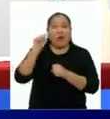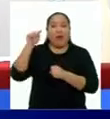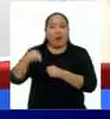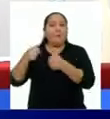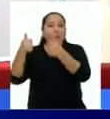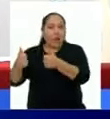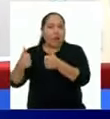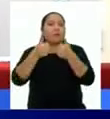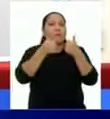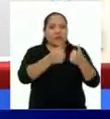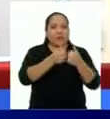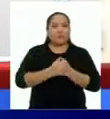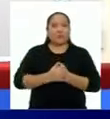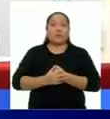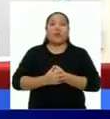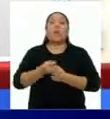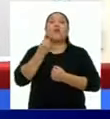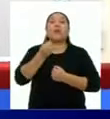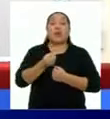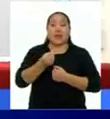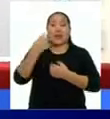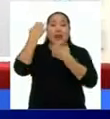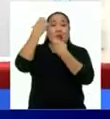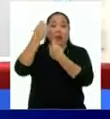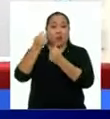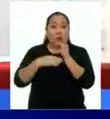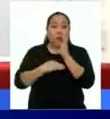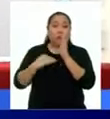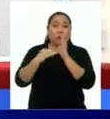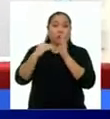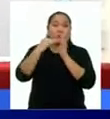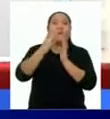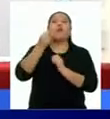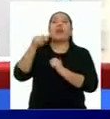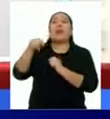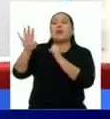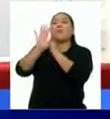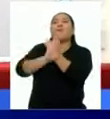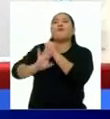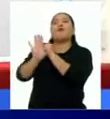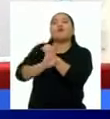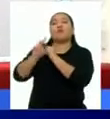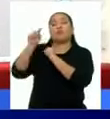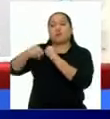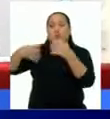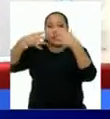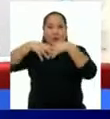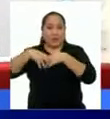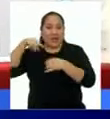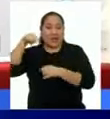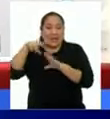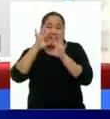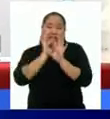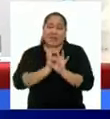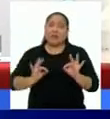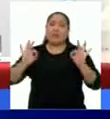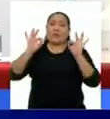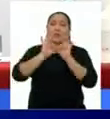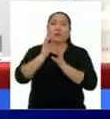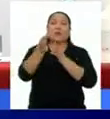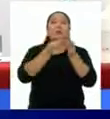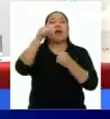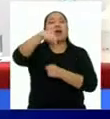Porque las empresas han sido protegidas. Ese es entonces un elemento importantísimo para explicar por qué en